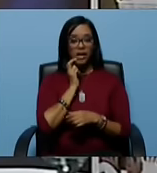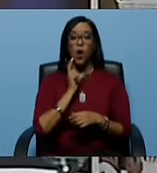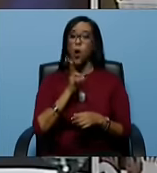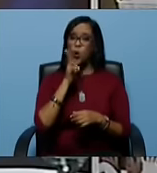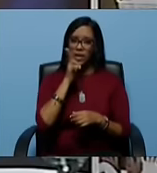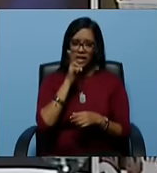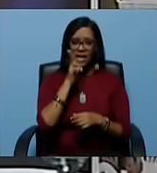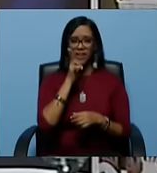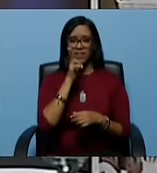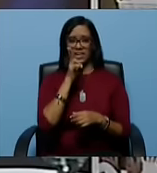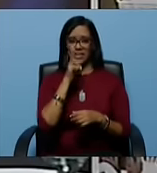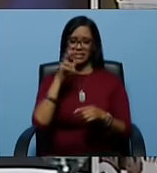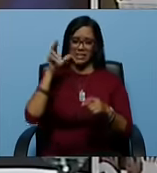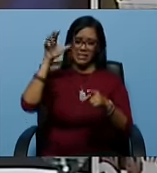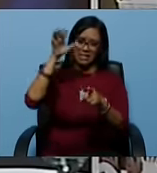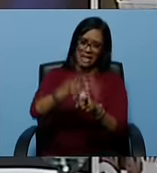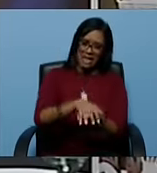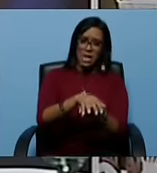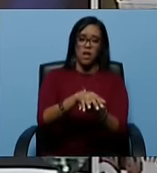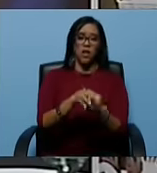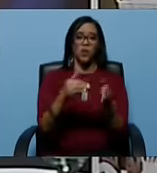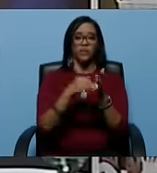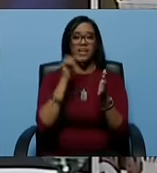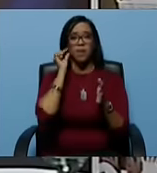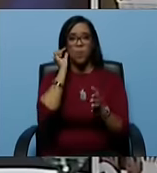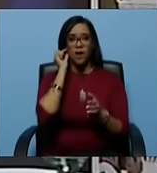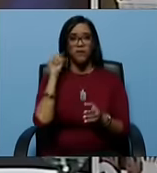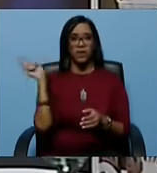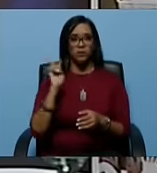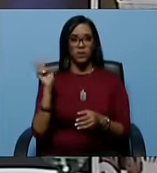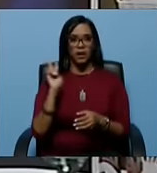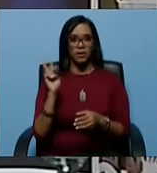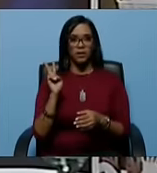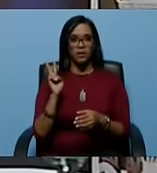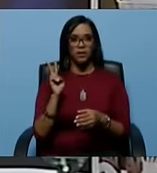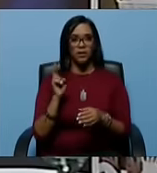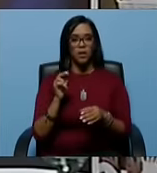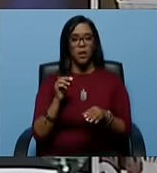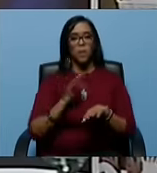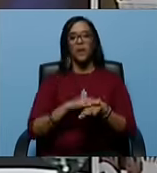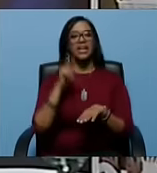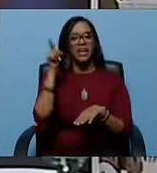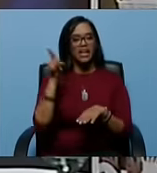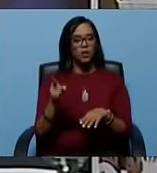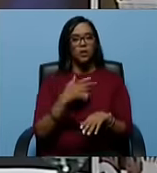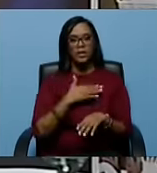Brutalmente se ensañaron contra la mujer venezolana, porque ellos quieren enviar, ¿cómo se llama?,